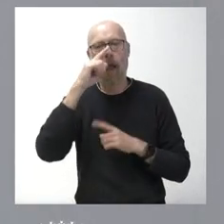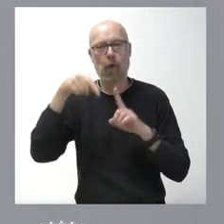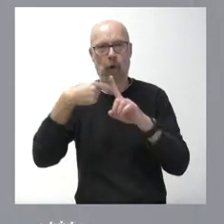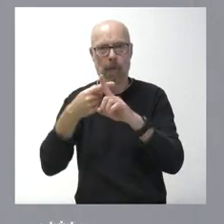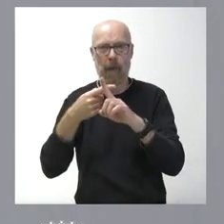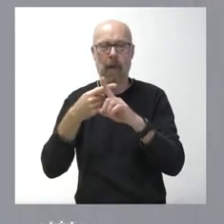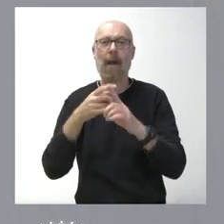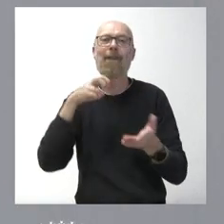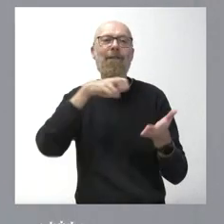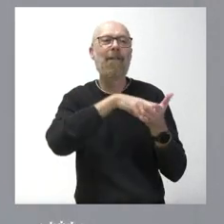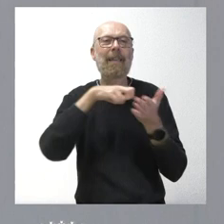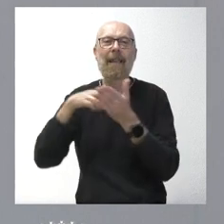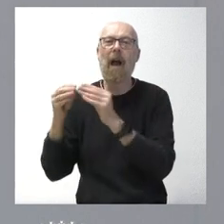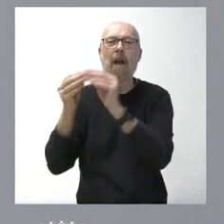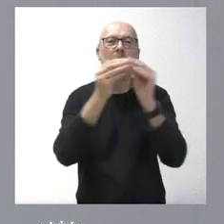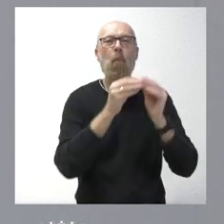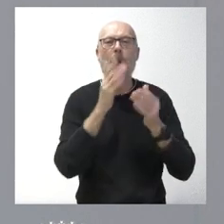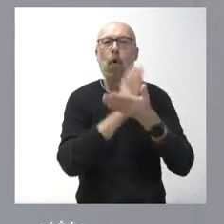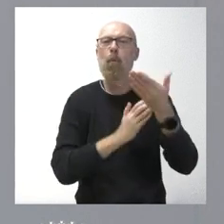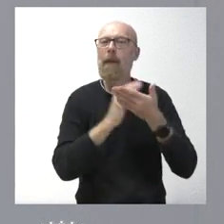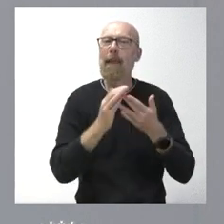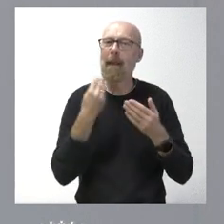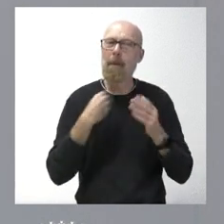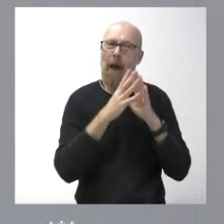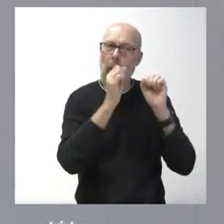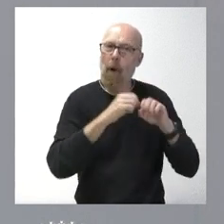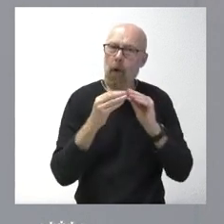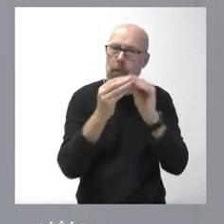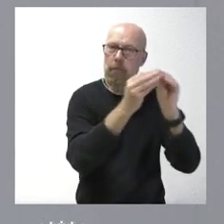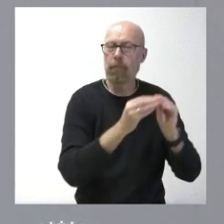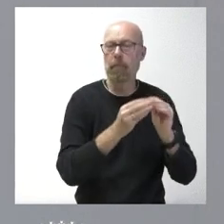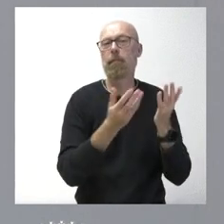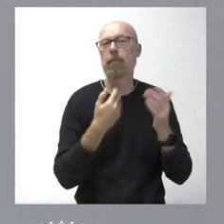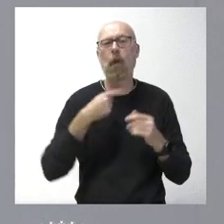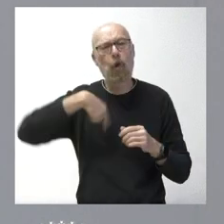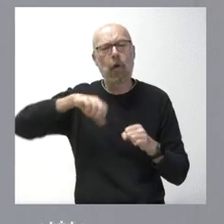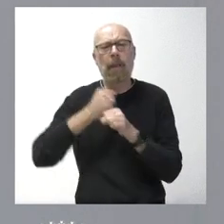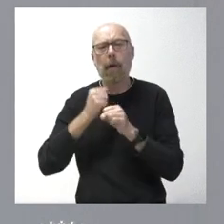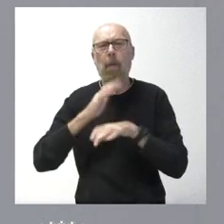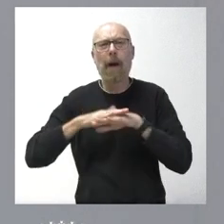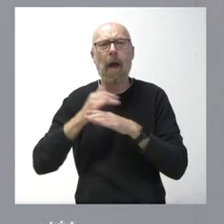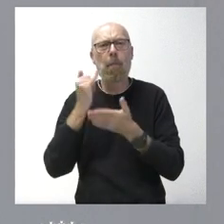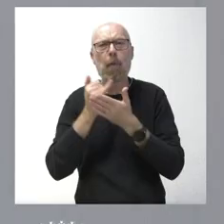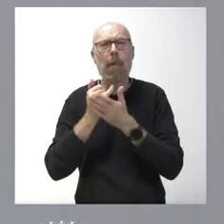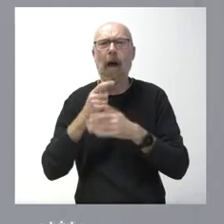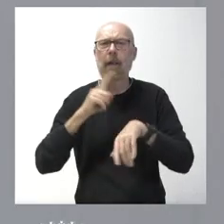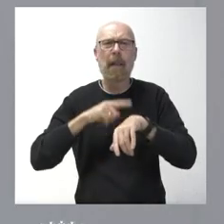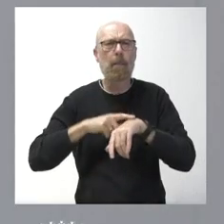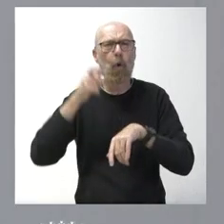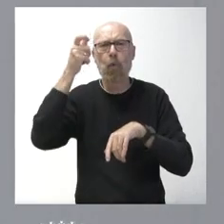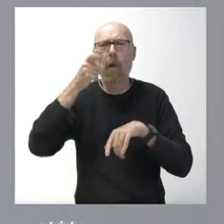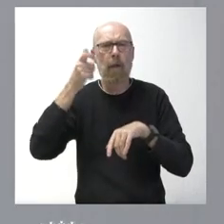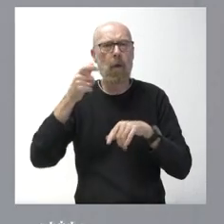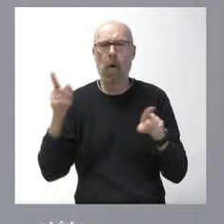de las comunidades autónomas que queremos trabajar en común por est abau que trabajamos para que las pruebas tengan la la misma duración en esas